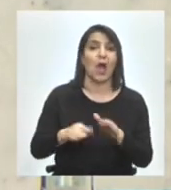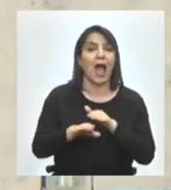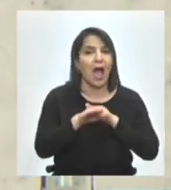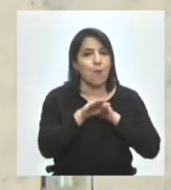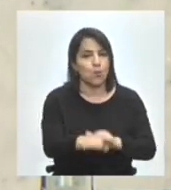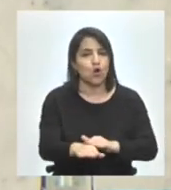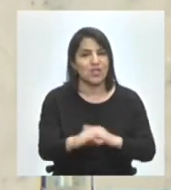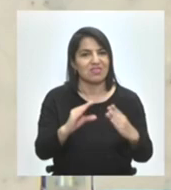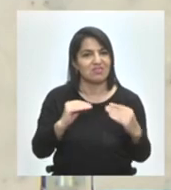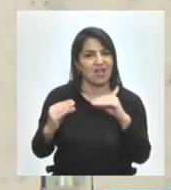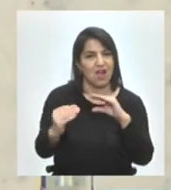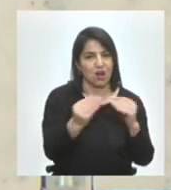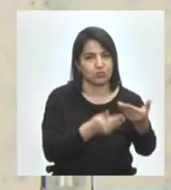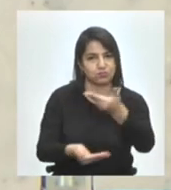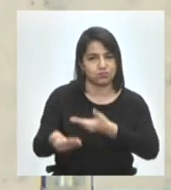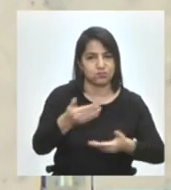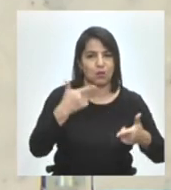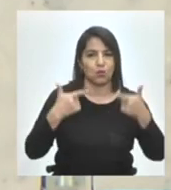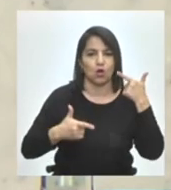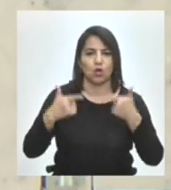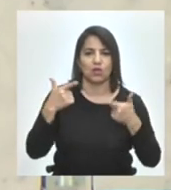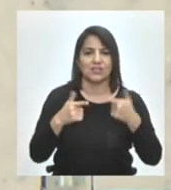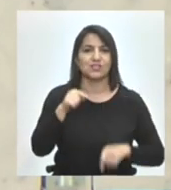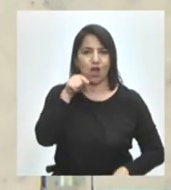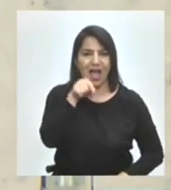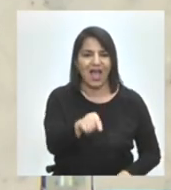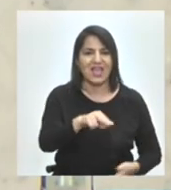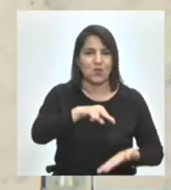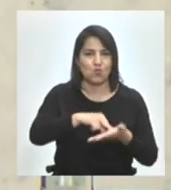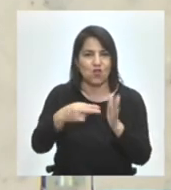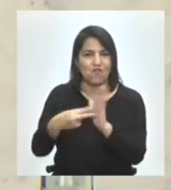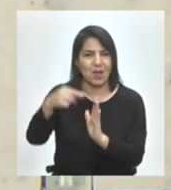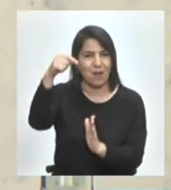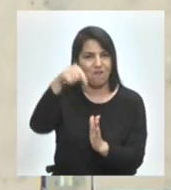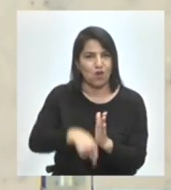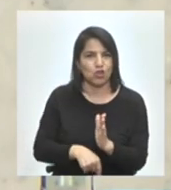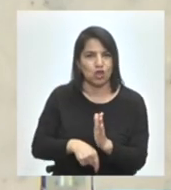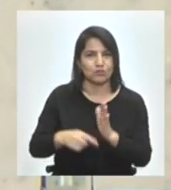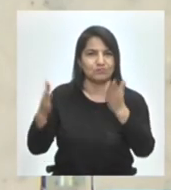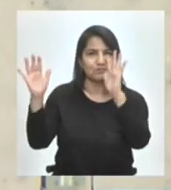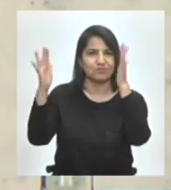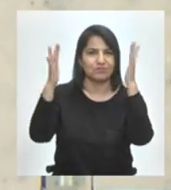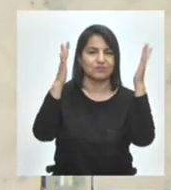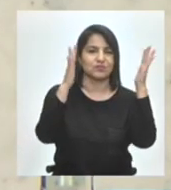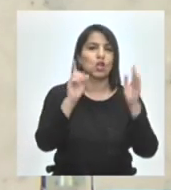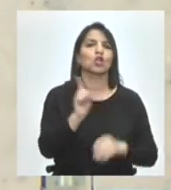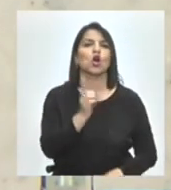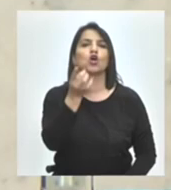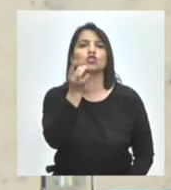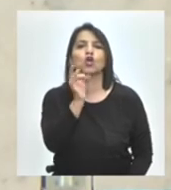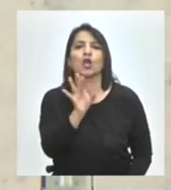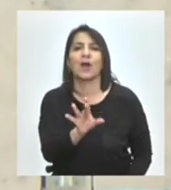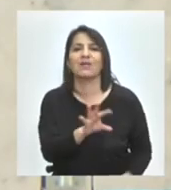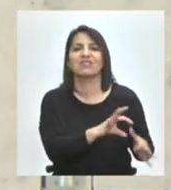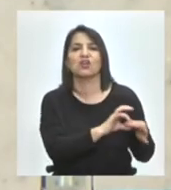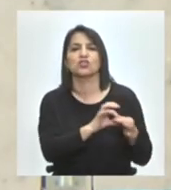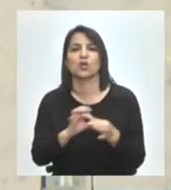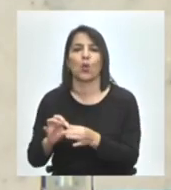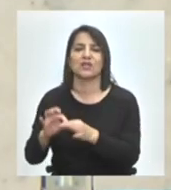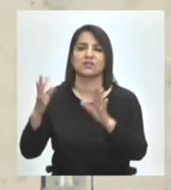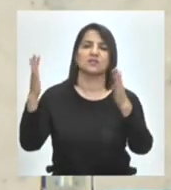diálogo político. Ahí está el problema de fondo, no solamente las consecuencias.